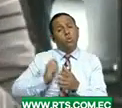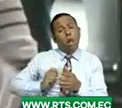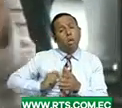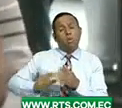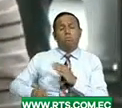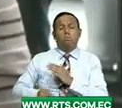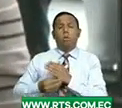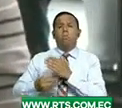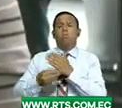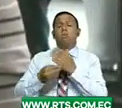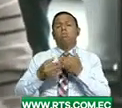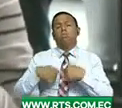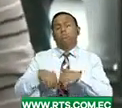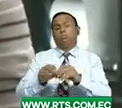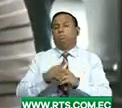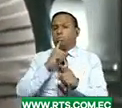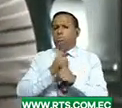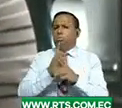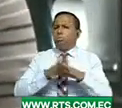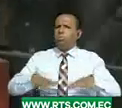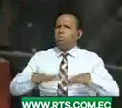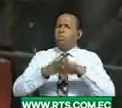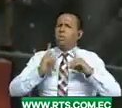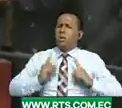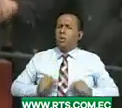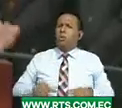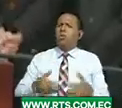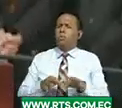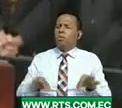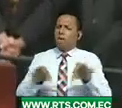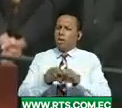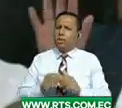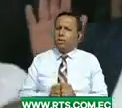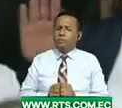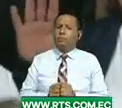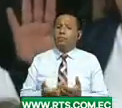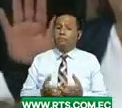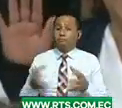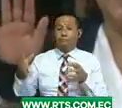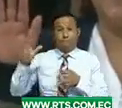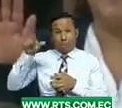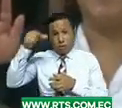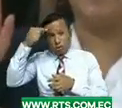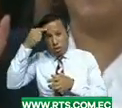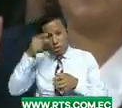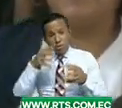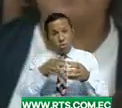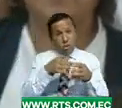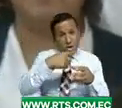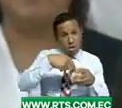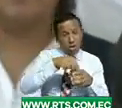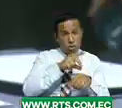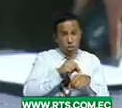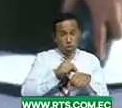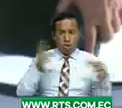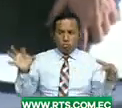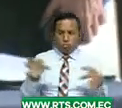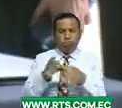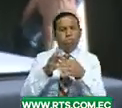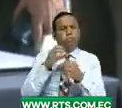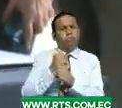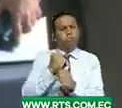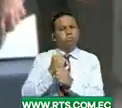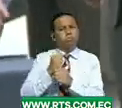Sistema Nacional de Salud sea más eficiente. Ahora el Ejecutivo junto a los gremios trabajarán para, en un plazo máximo de 90 días, realizar el